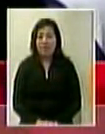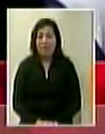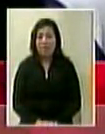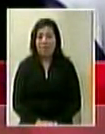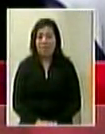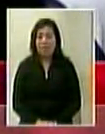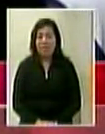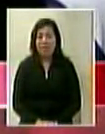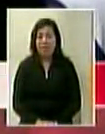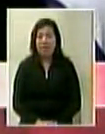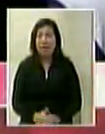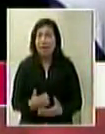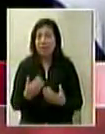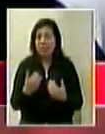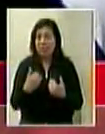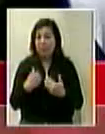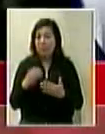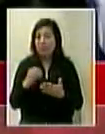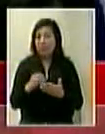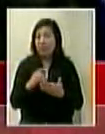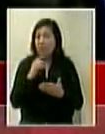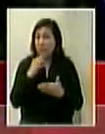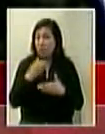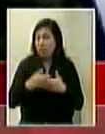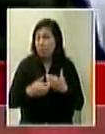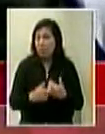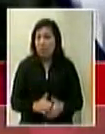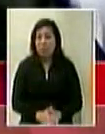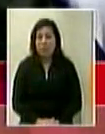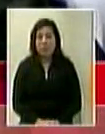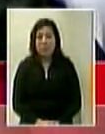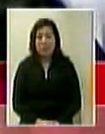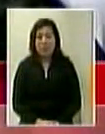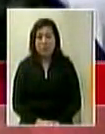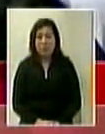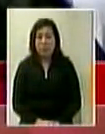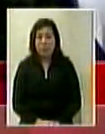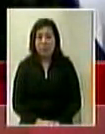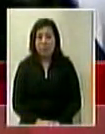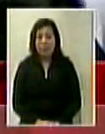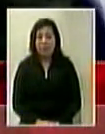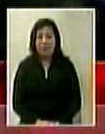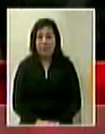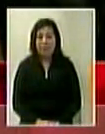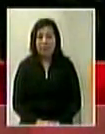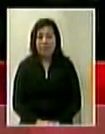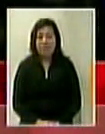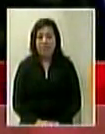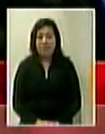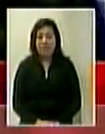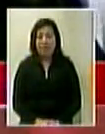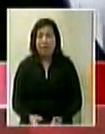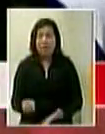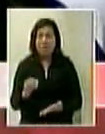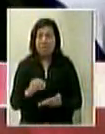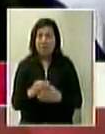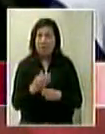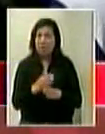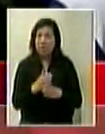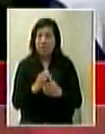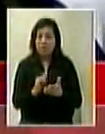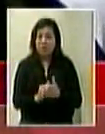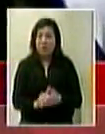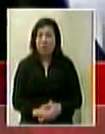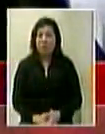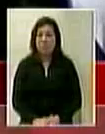militar. Entonces, lo que ahí ha habido es un proceso de transferencia, ¿no es cierto?, de inmueble y de funciones. Y